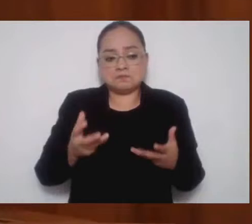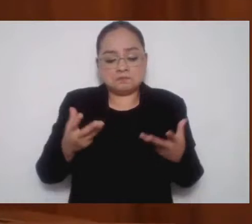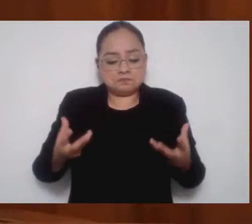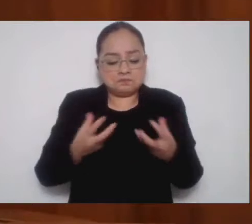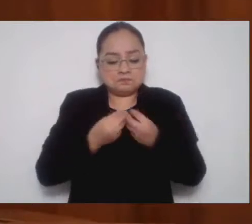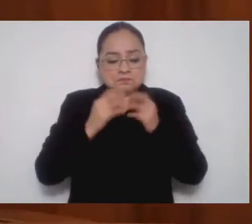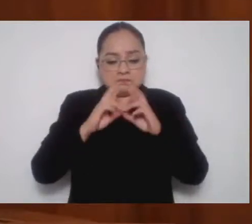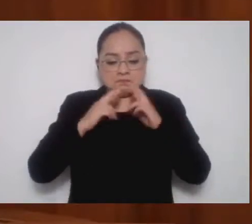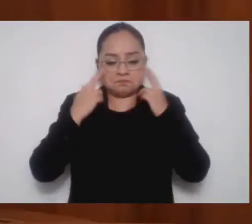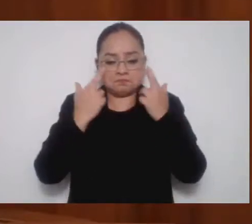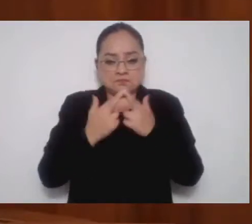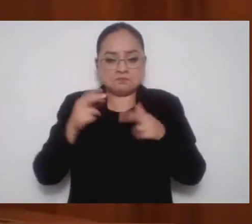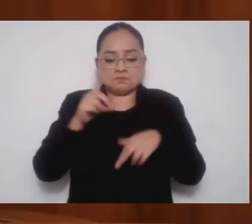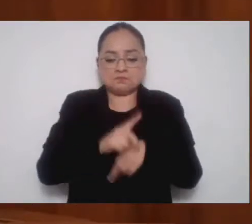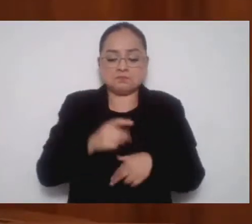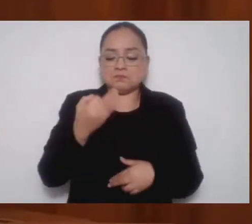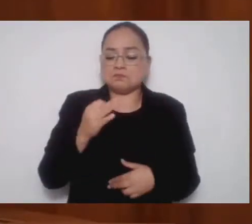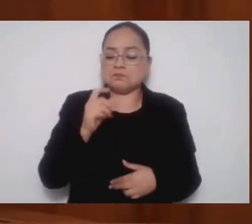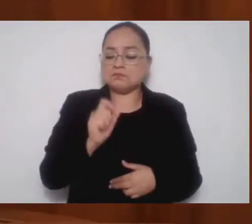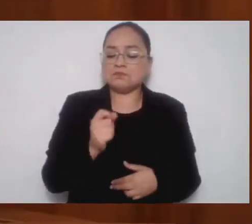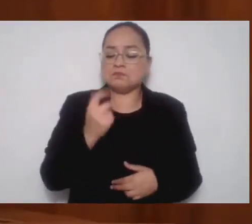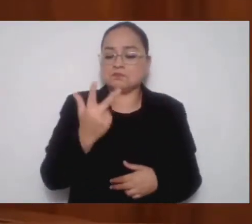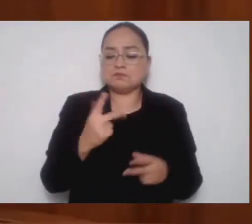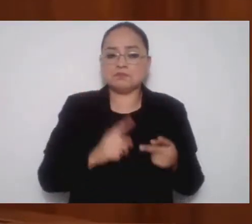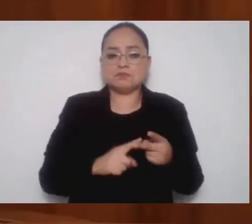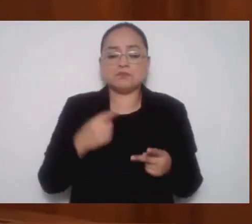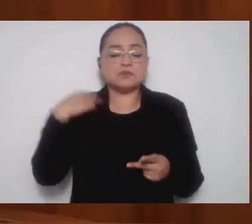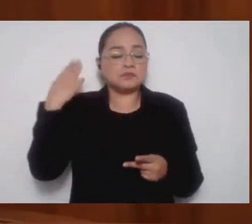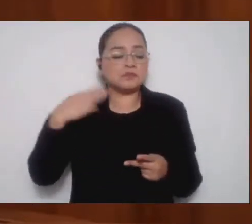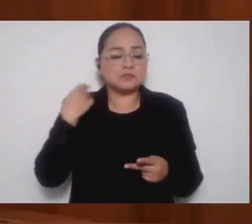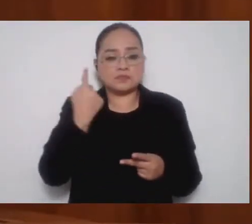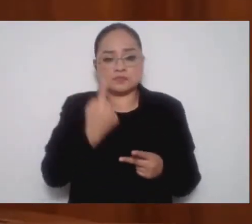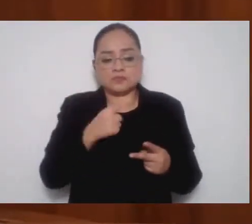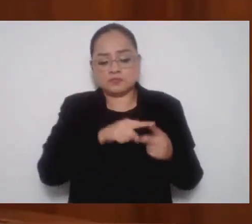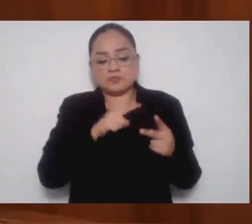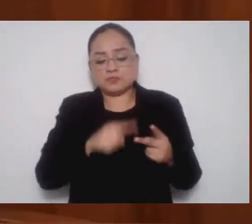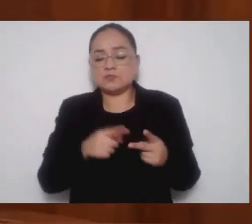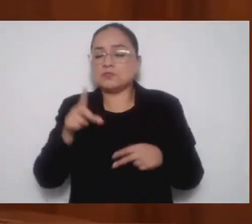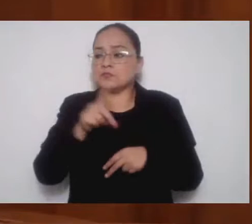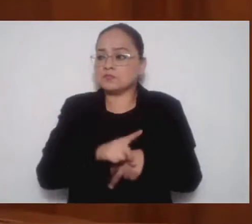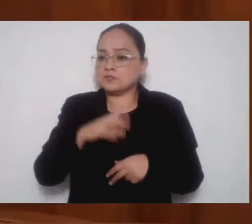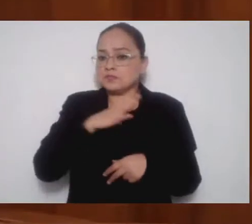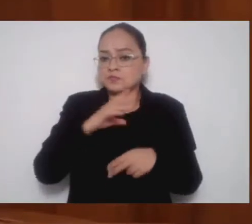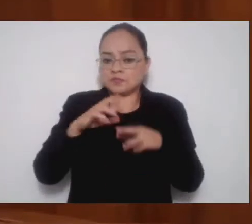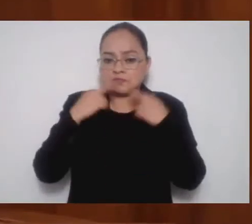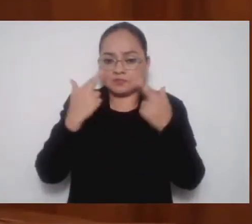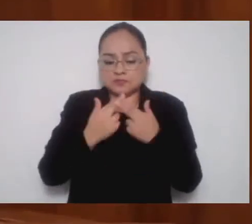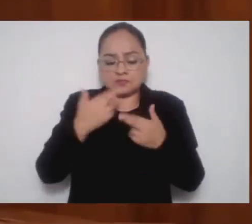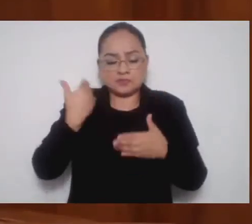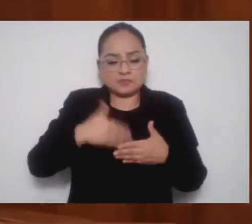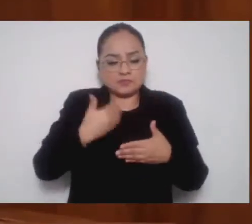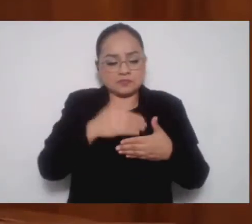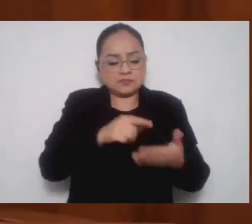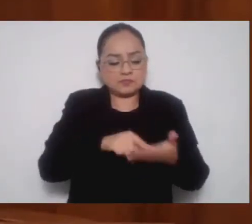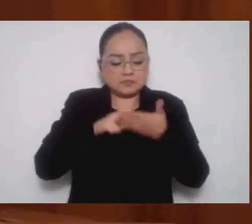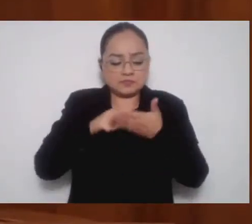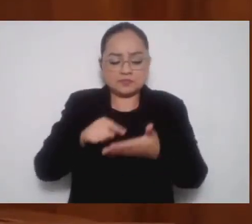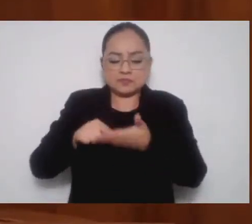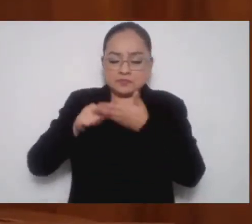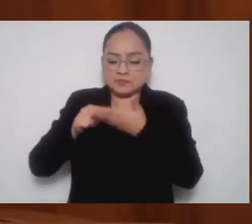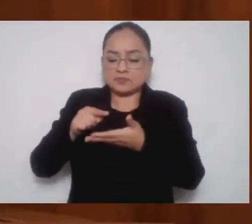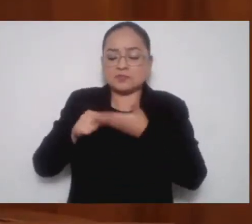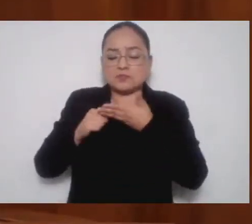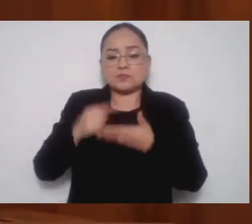nos reunimos los días 28 de febrero y 1 de marzo para realizar la revisión a efecto